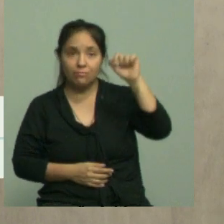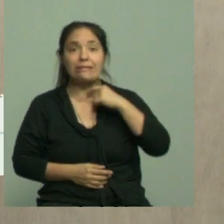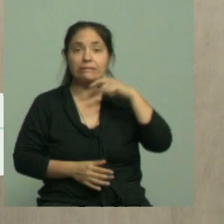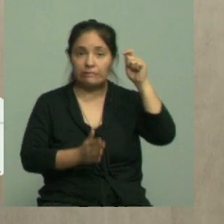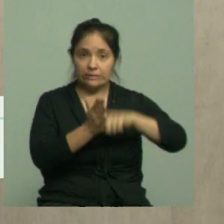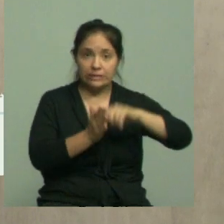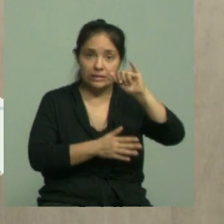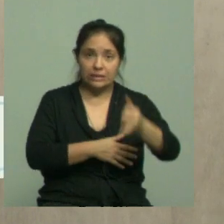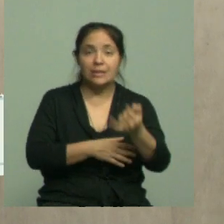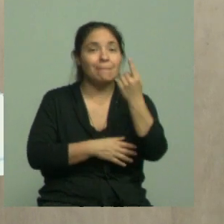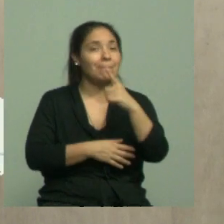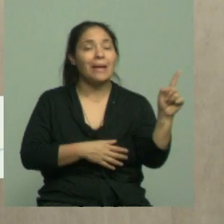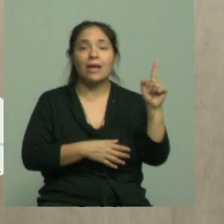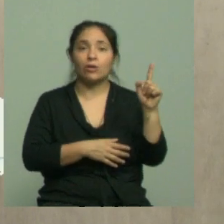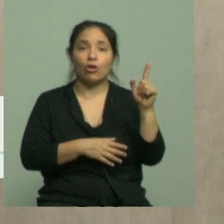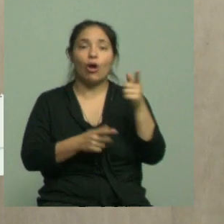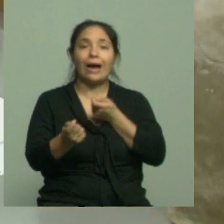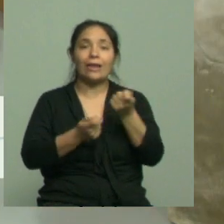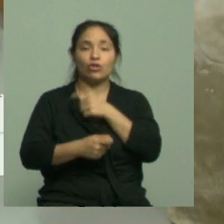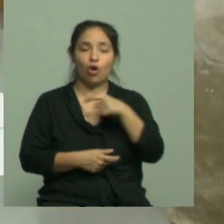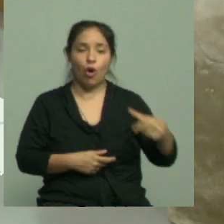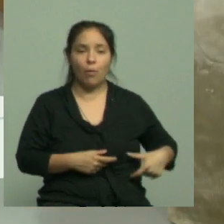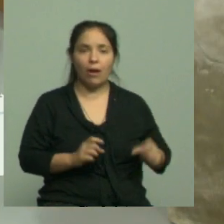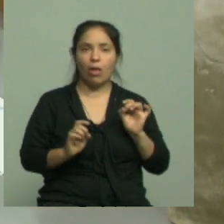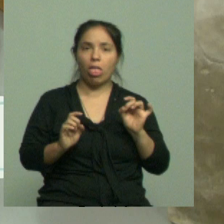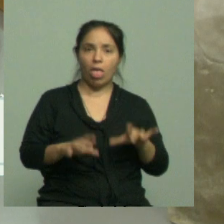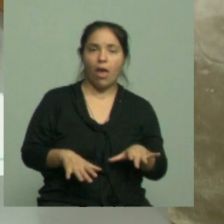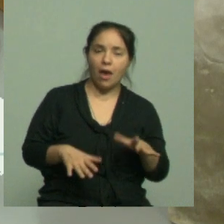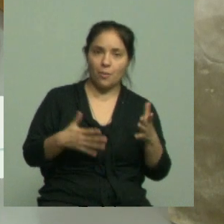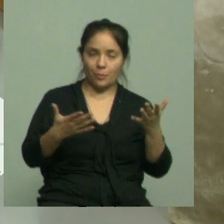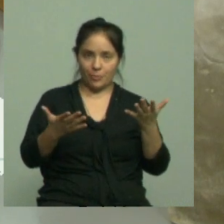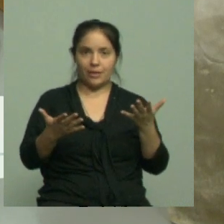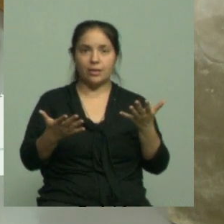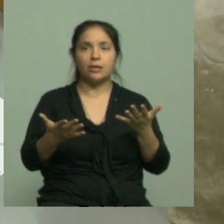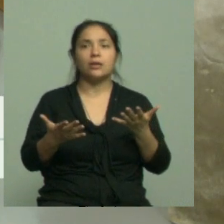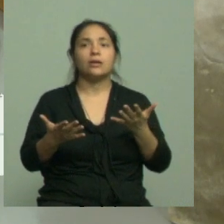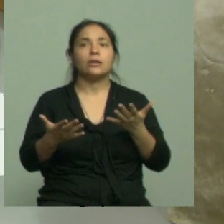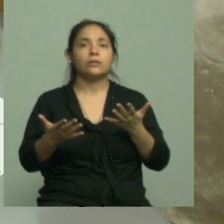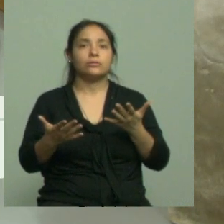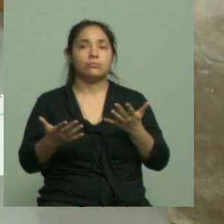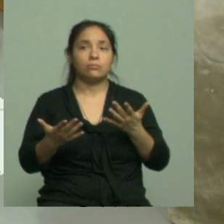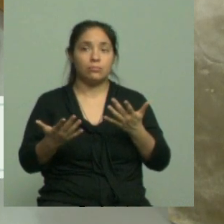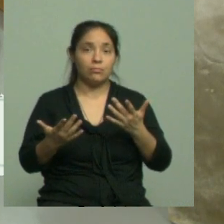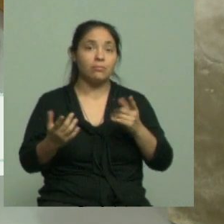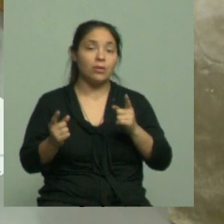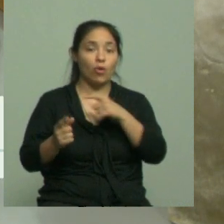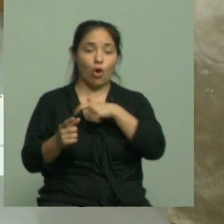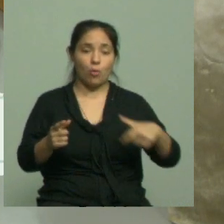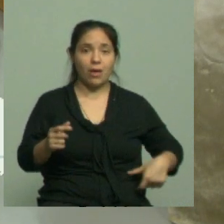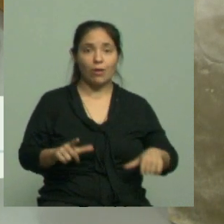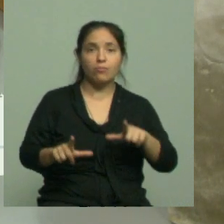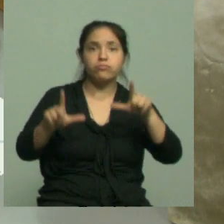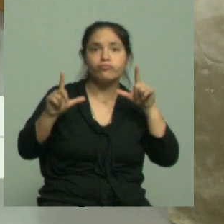que ante lo débil que se encuentra su gestión, su perspectiva, digamos, y su formación de gobierno,